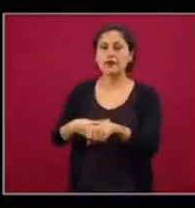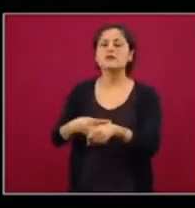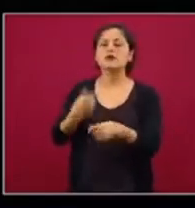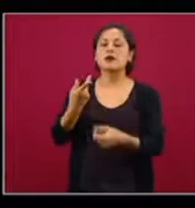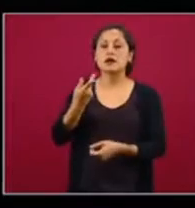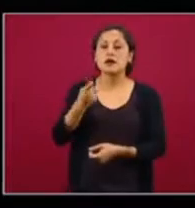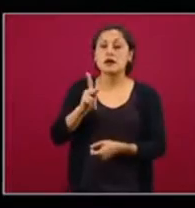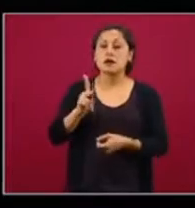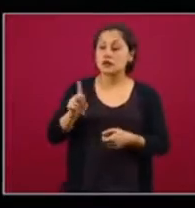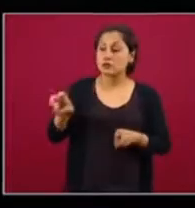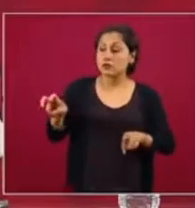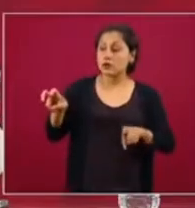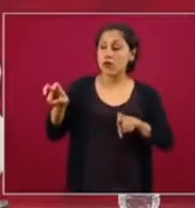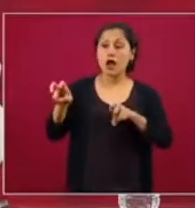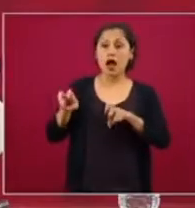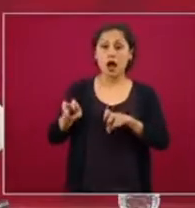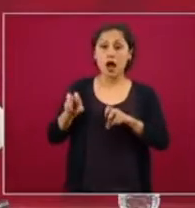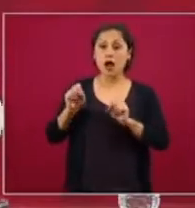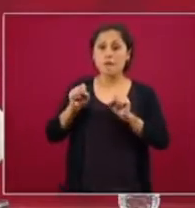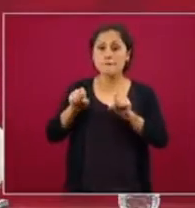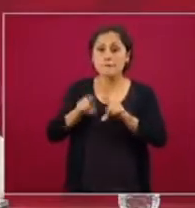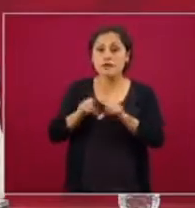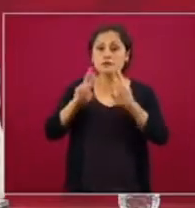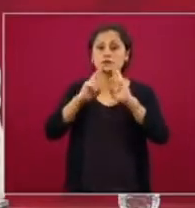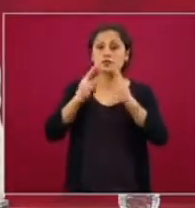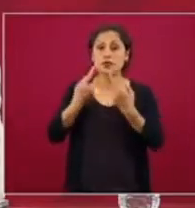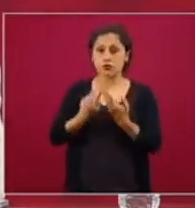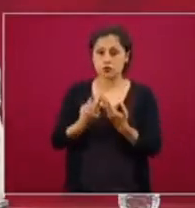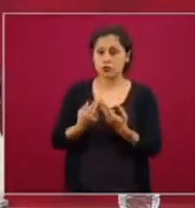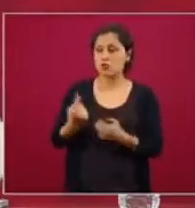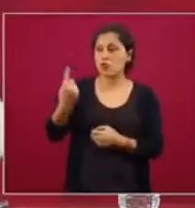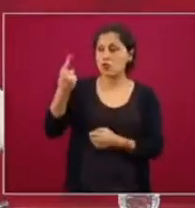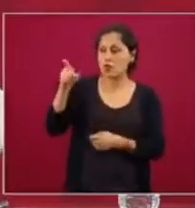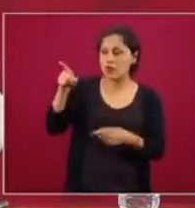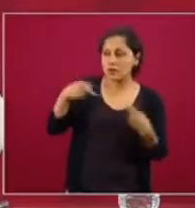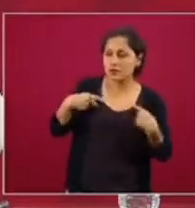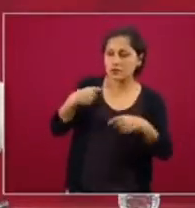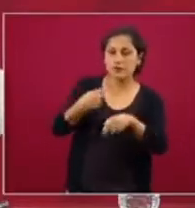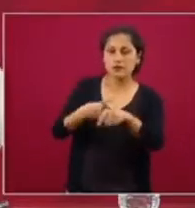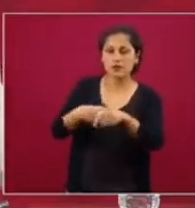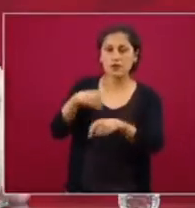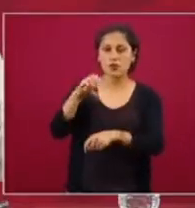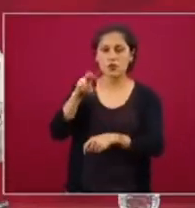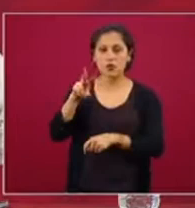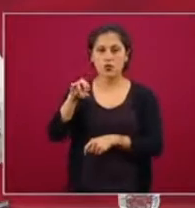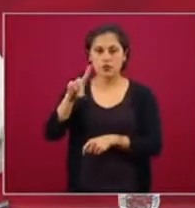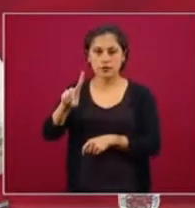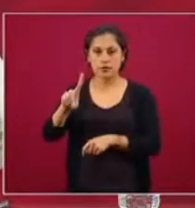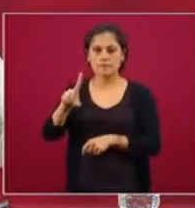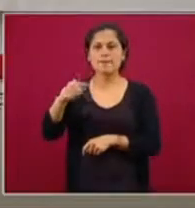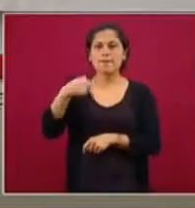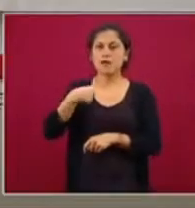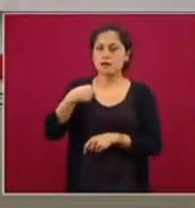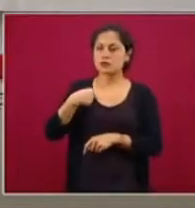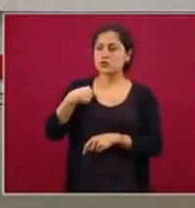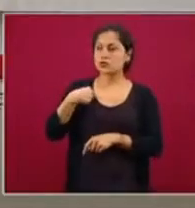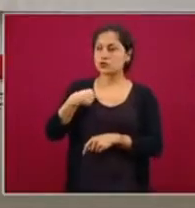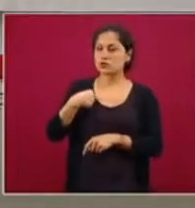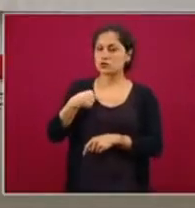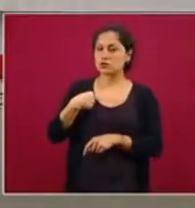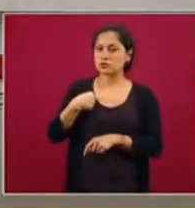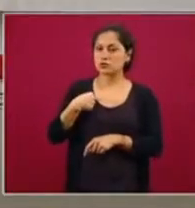típico, tal persona tuvo COVID y resulta que yo estuve con ella o